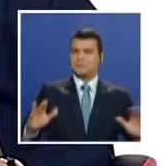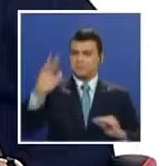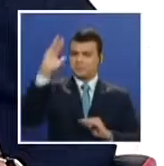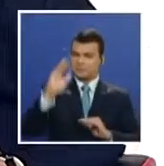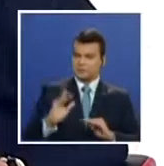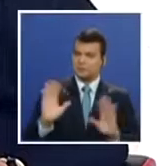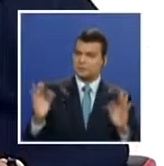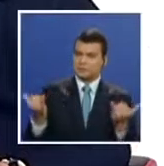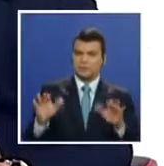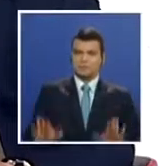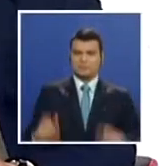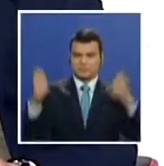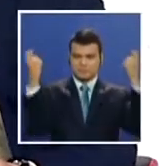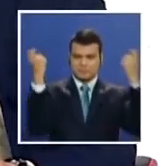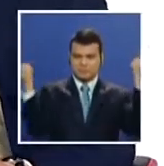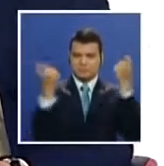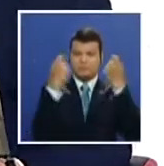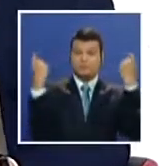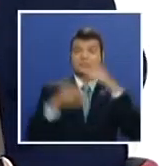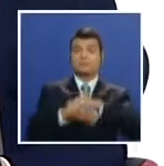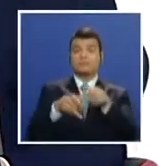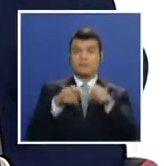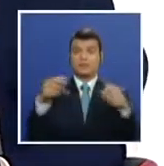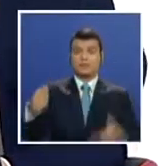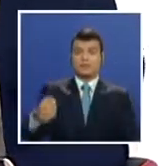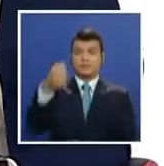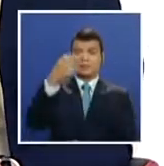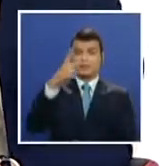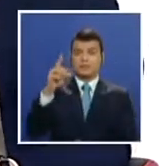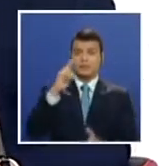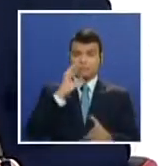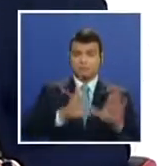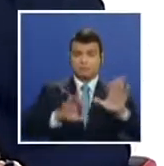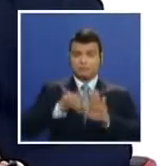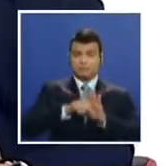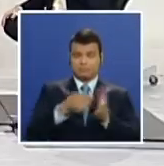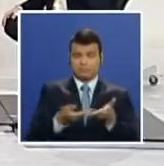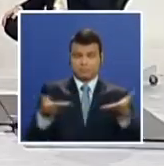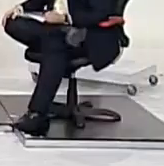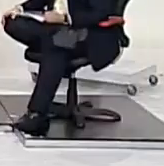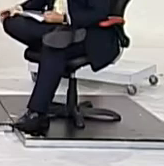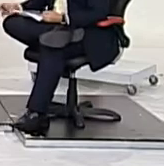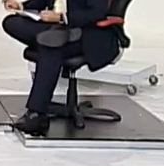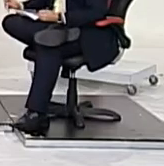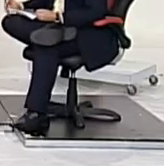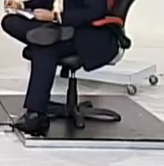hacemos una pausa cuando regresemos tenemos mucho más economía hd participa en las redes sociales